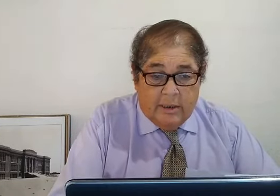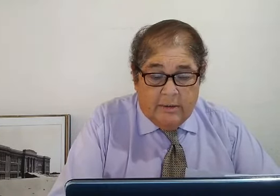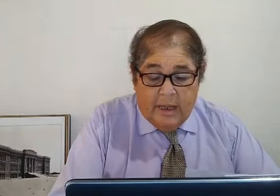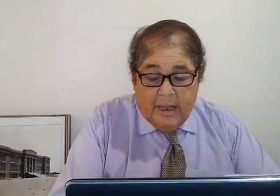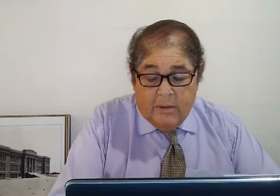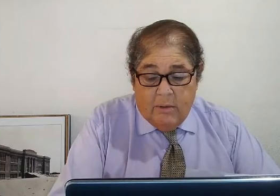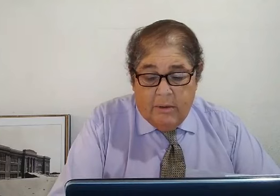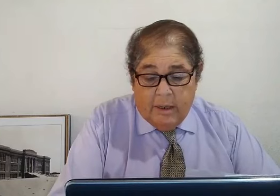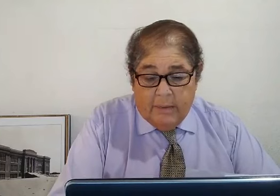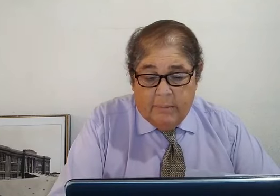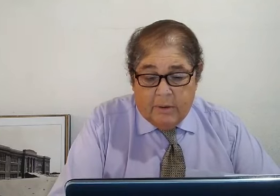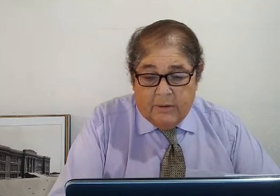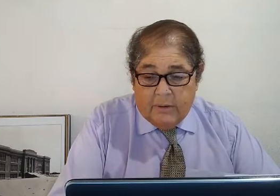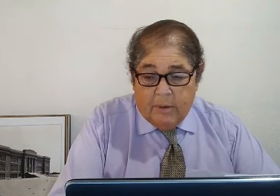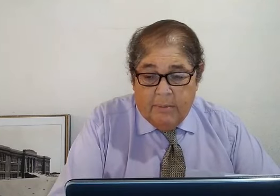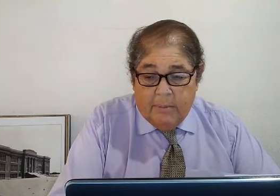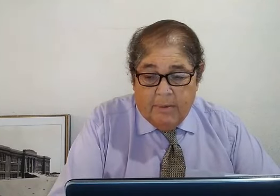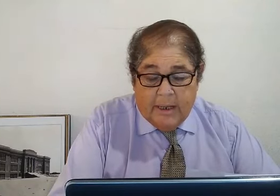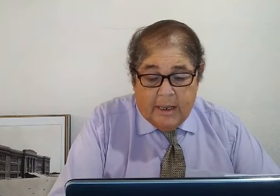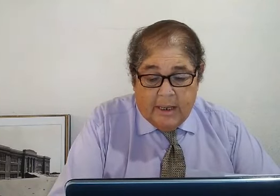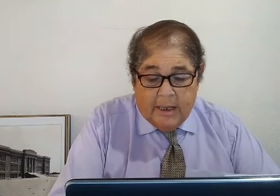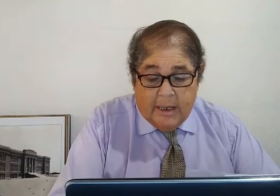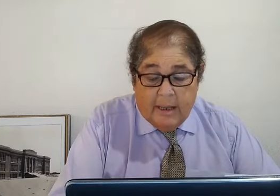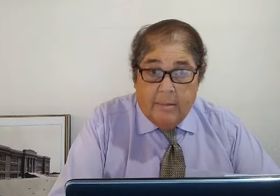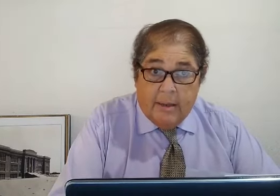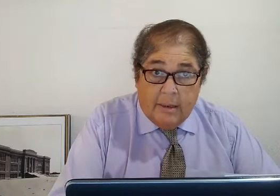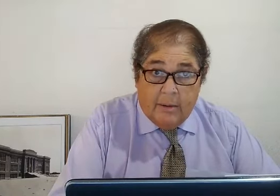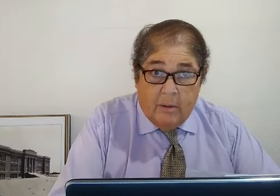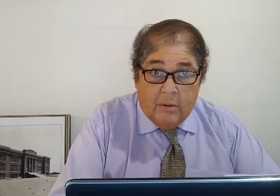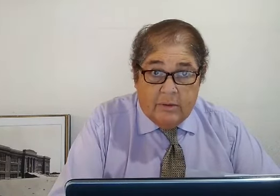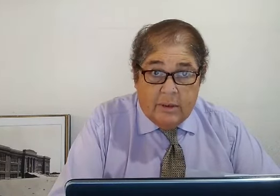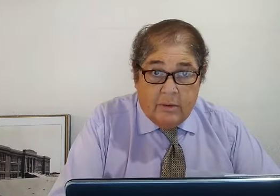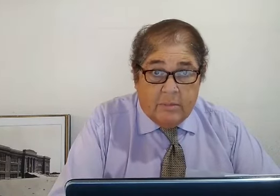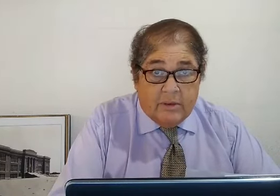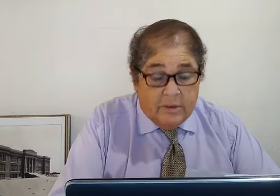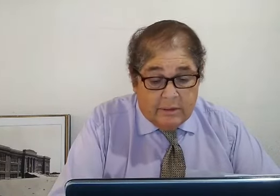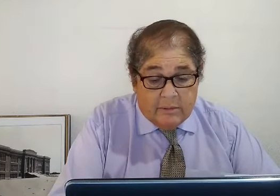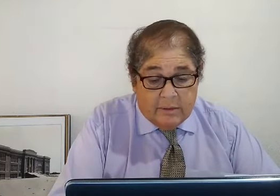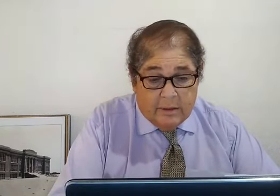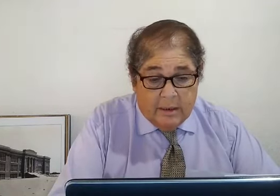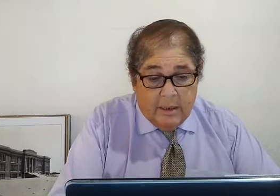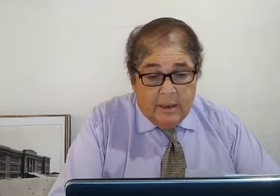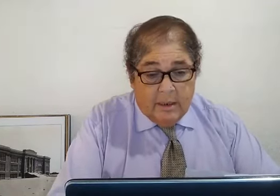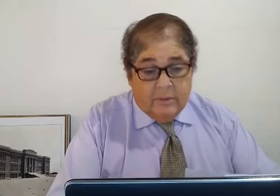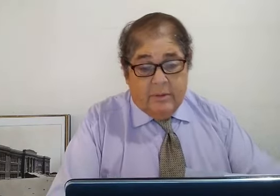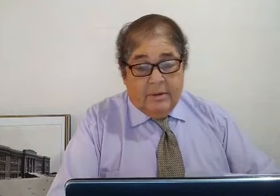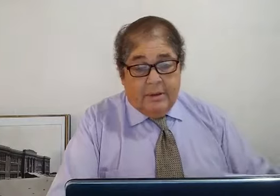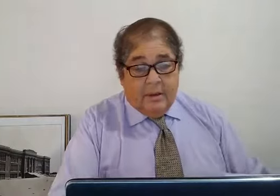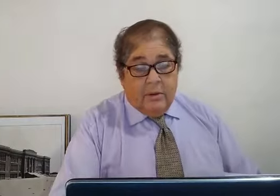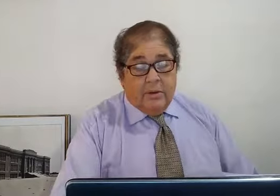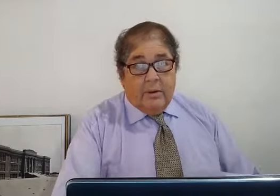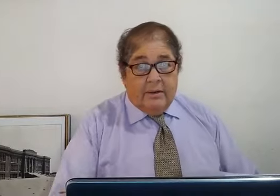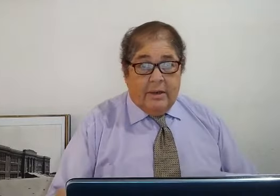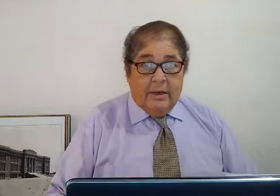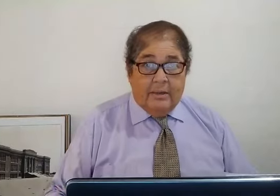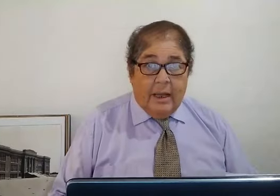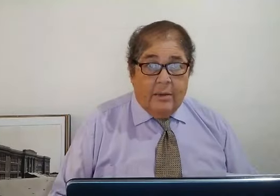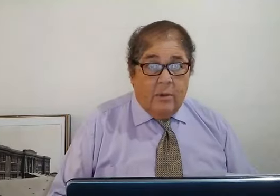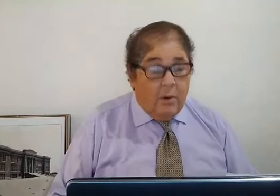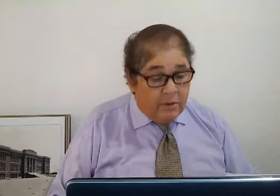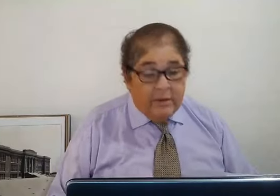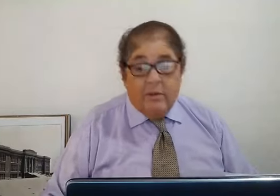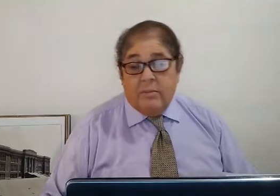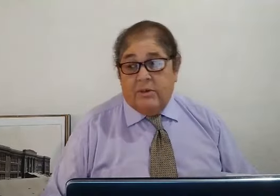de donde destaco el reporte de seguridad pública que habla de 11 homicidios en las últimas 24 horas en el